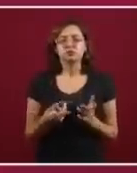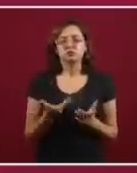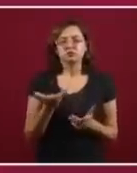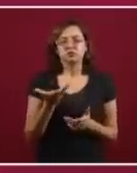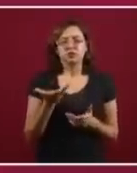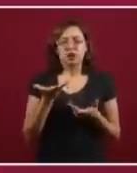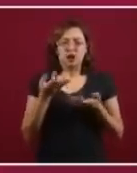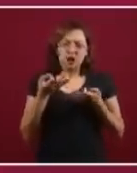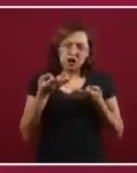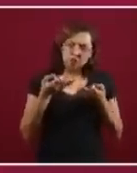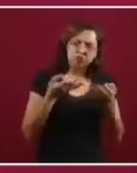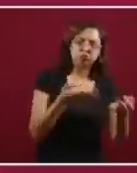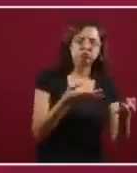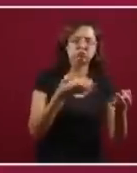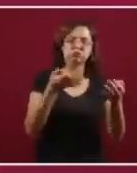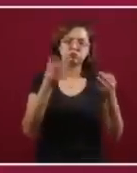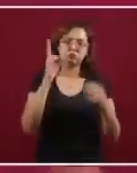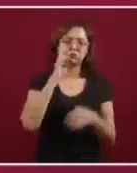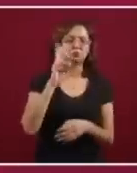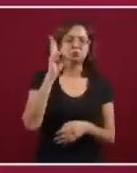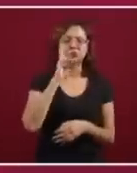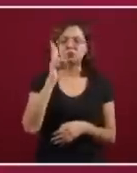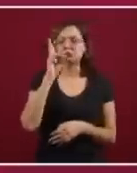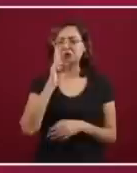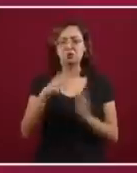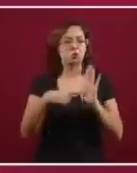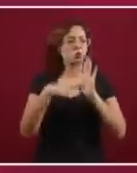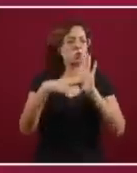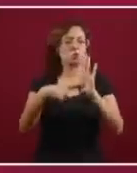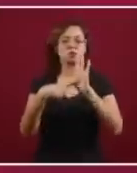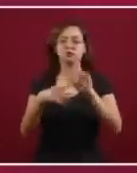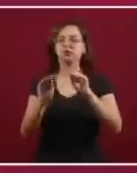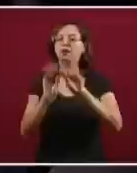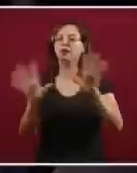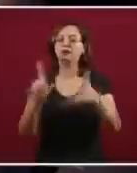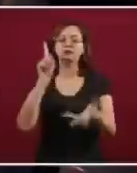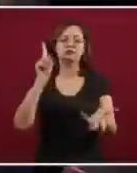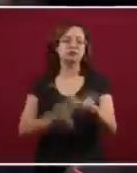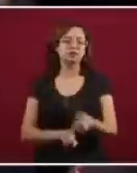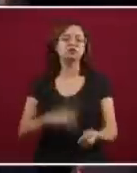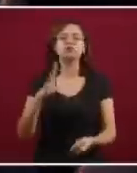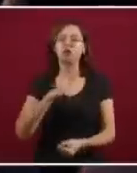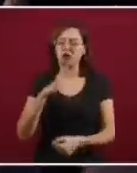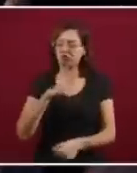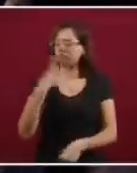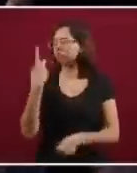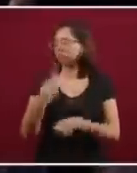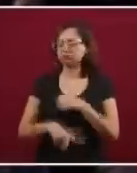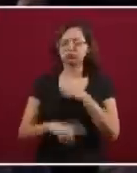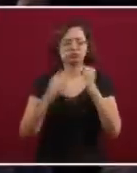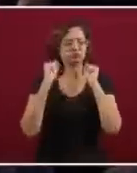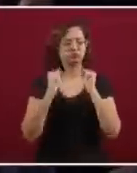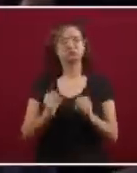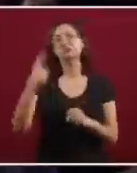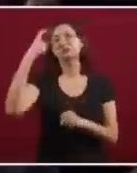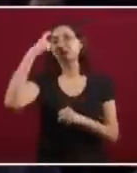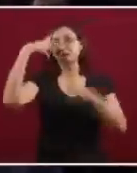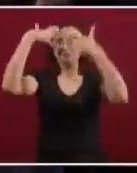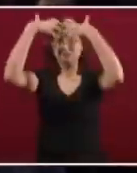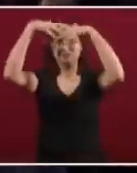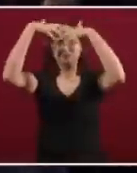adictivos no hay duda no hay duda eso está demostrado que tienen un daño tóxico directo sobre las funciones cerebrales